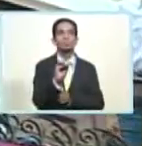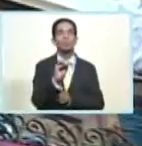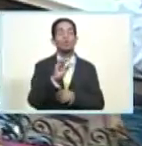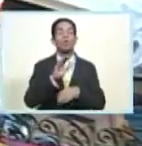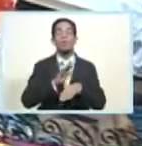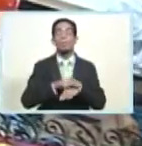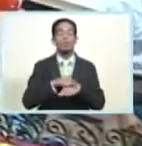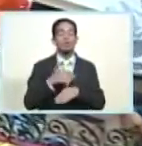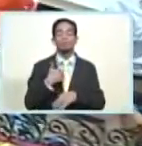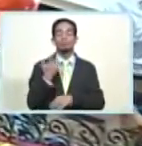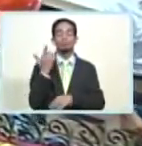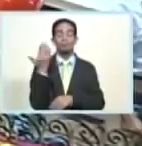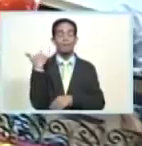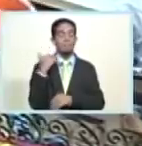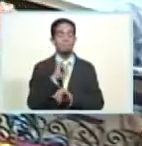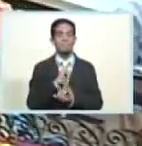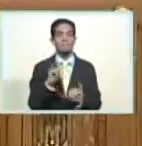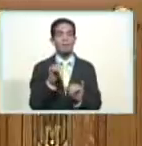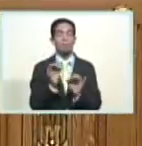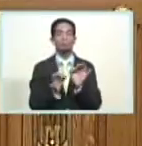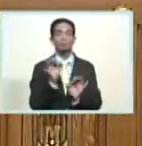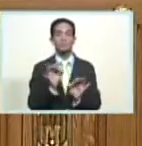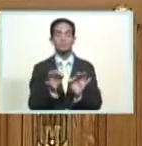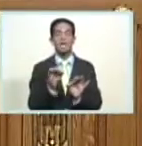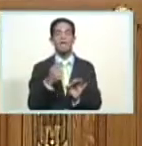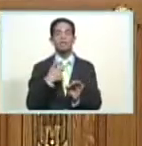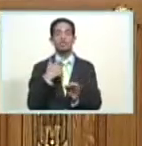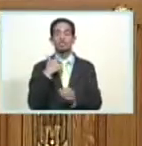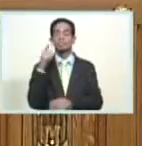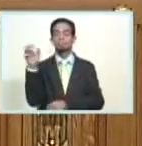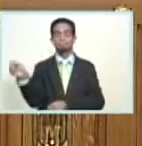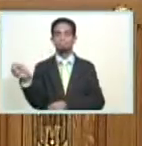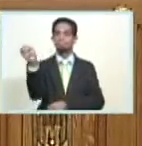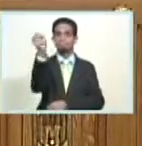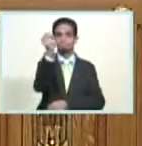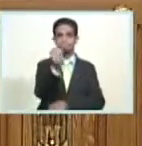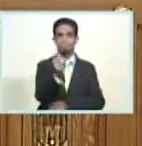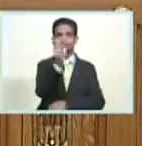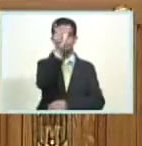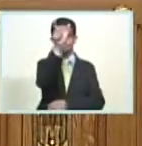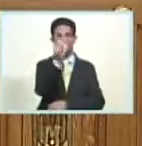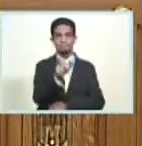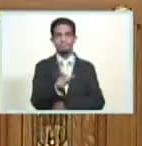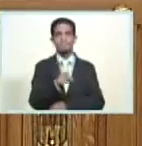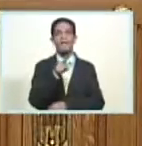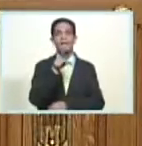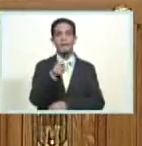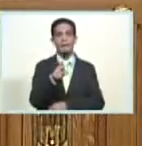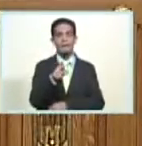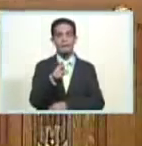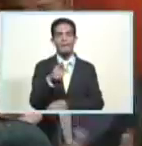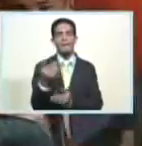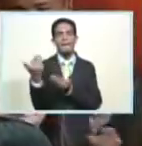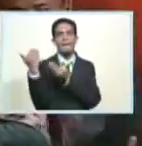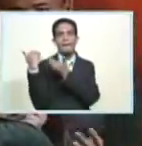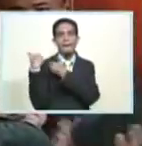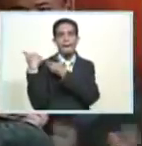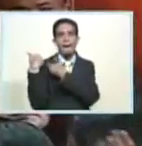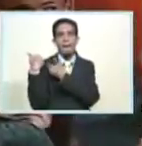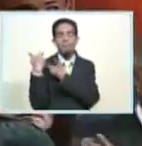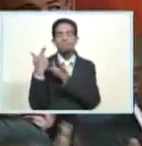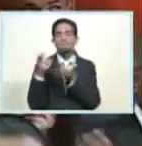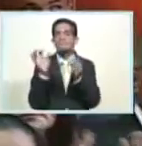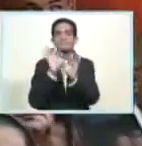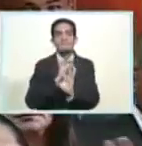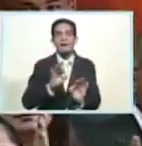Porque yo ya hice justicia, puse un gran hombre, el mayor general Manuel Quevedo, que tiene todo el mando de la industria petrolera. No hay nadie por encima